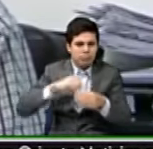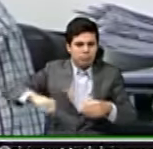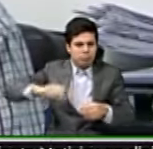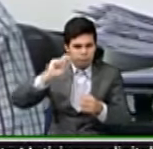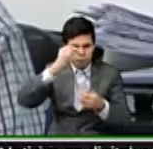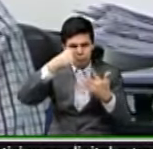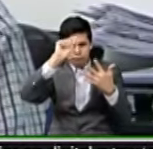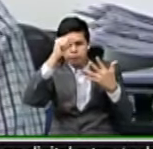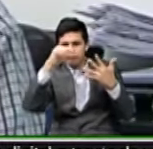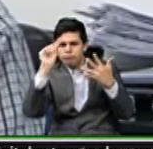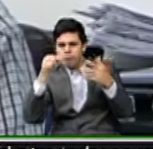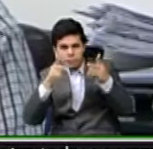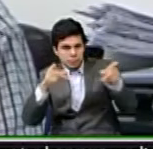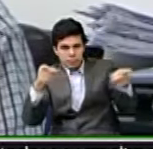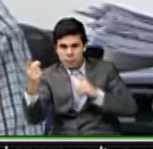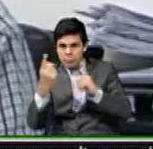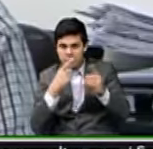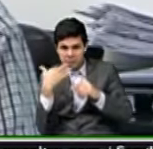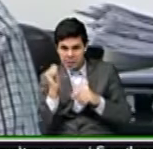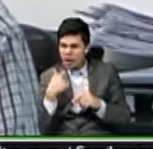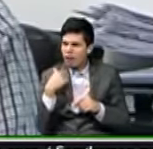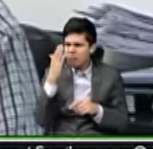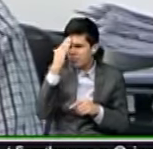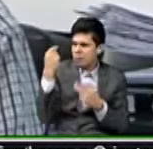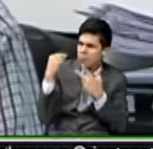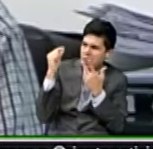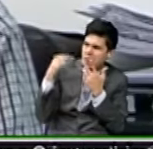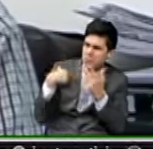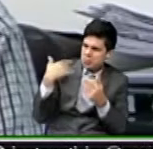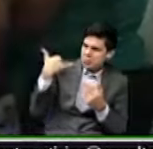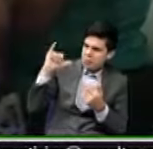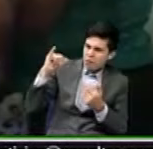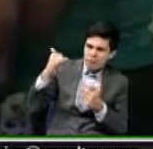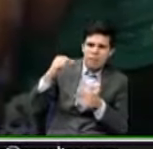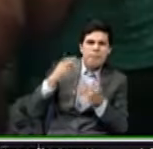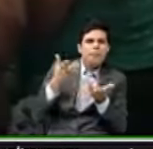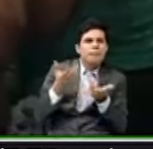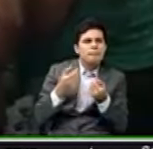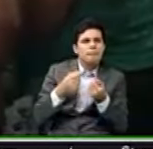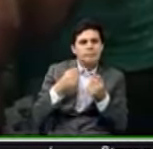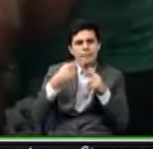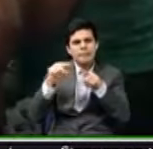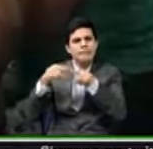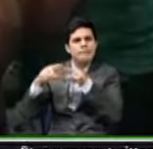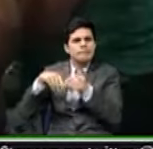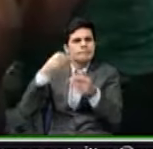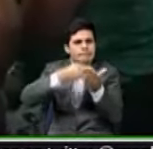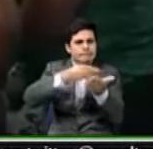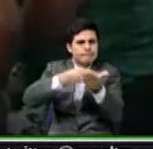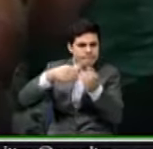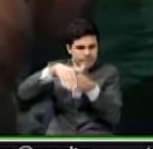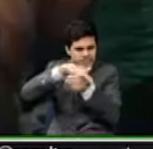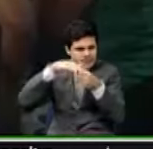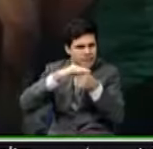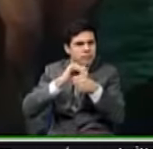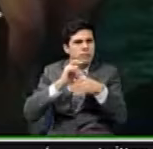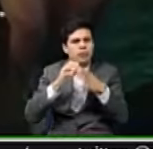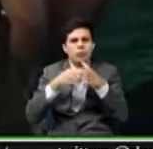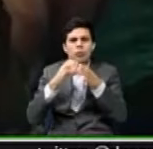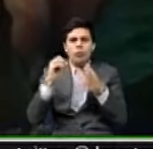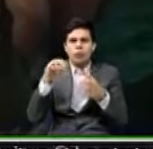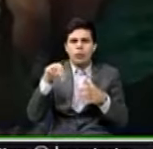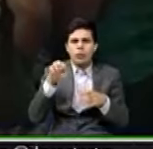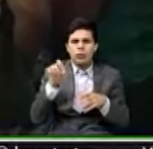subsidio de los cuales ellos normalmente conocen quienes son diferentes puntos de pago que están ubicado en la ciudad a través de conred